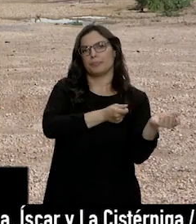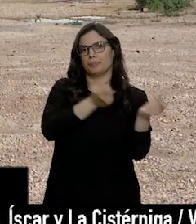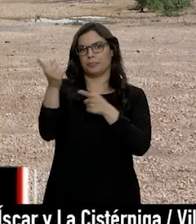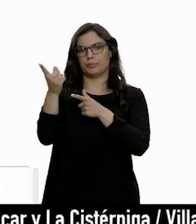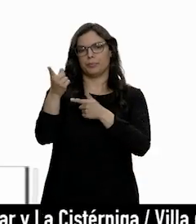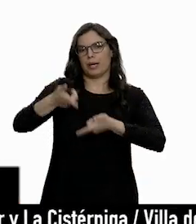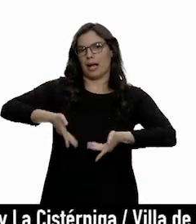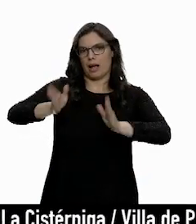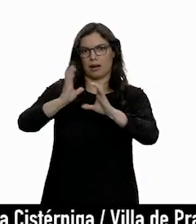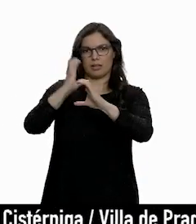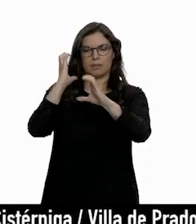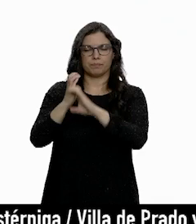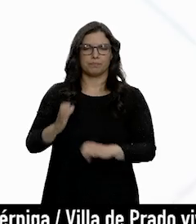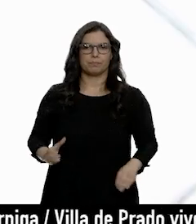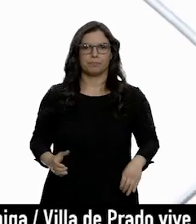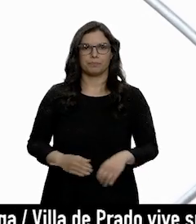trasladados por carretera.